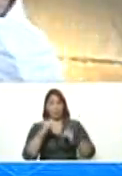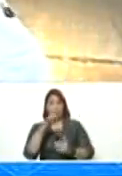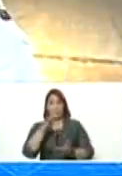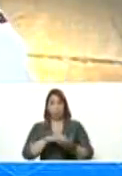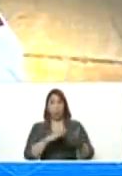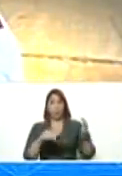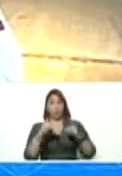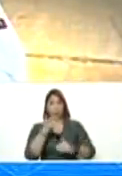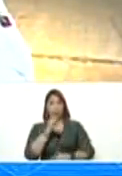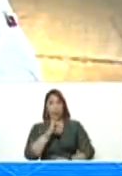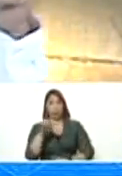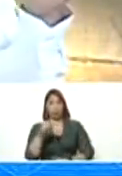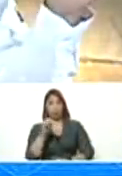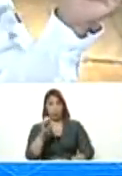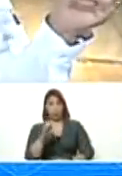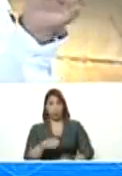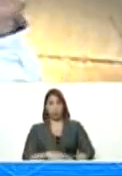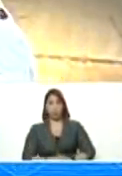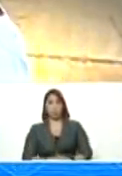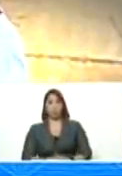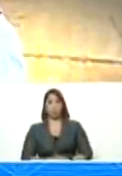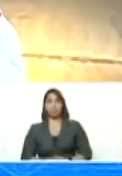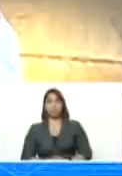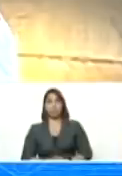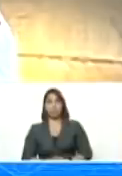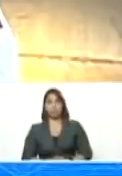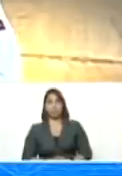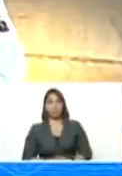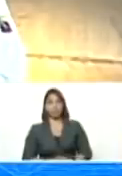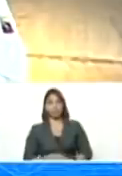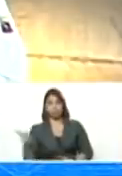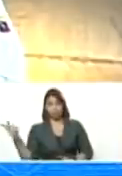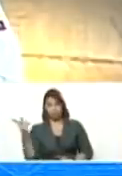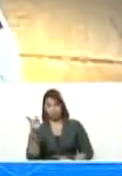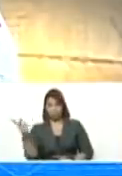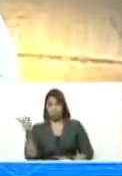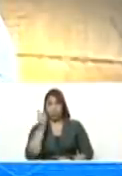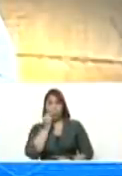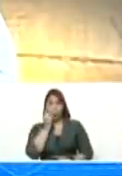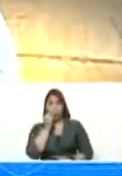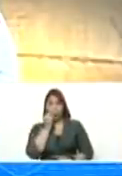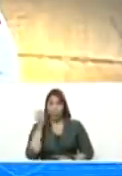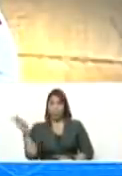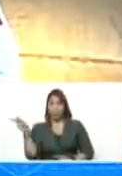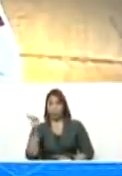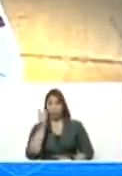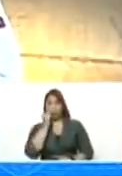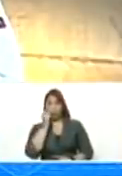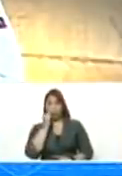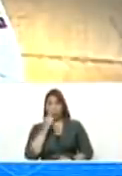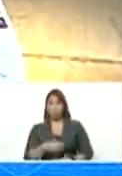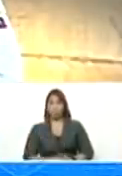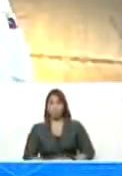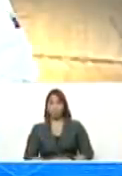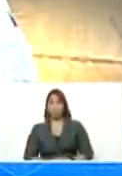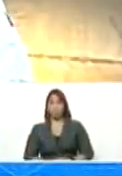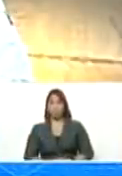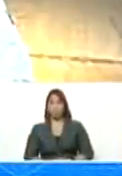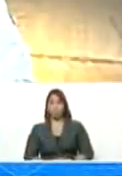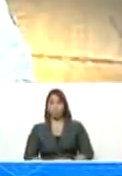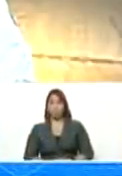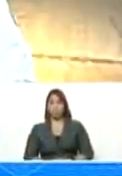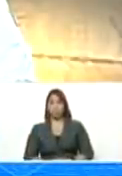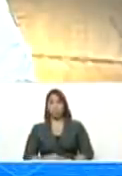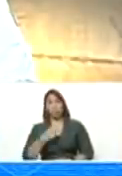En el Estado Mayor está José Ramón Rivero. José Ramón y José Gregorio, los dos cheitos, adelante. Ustedes